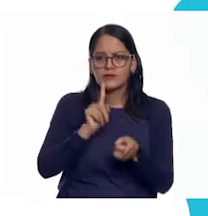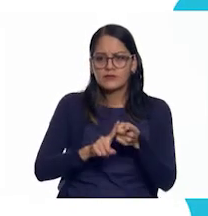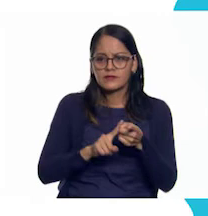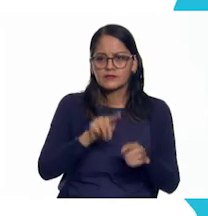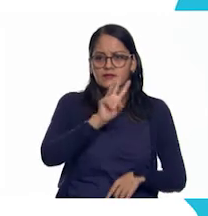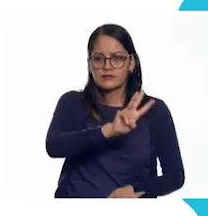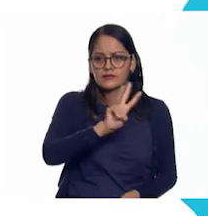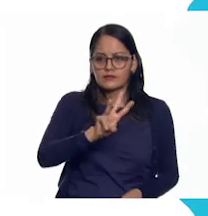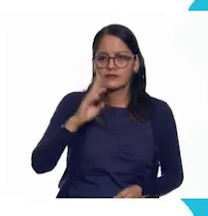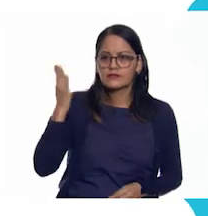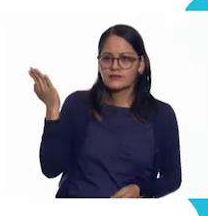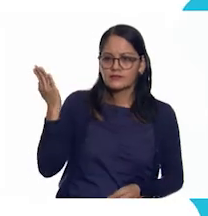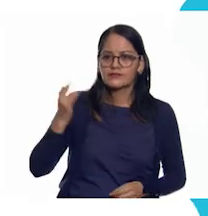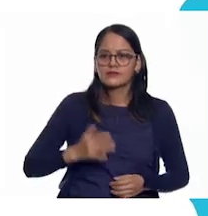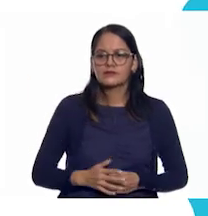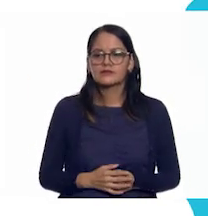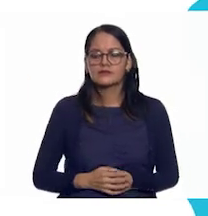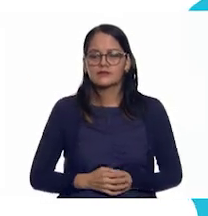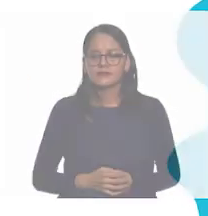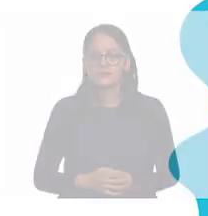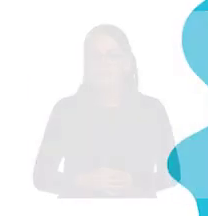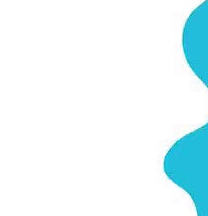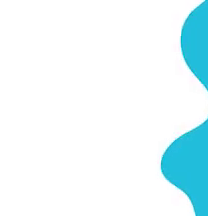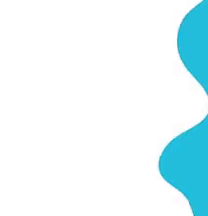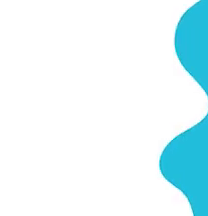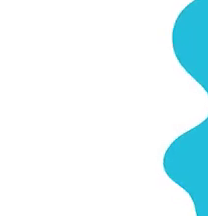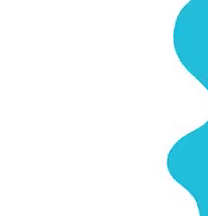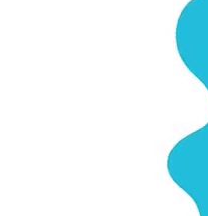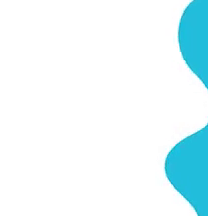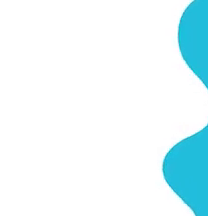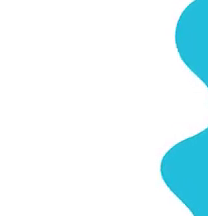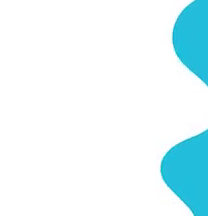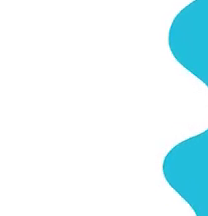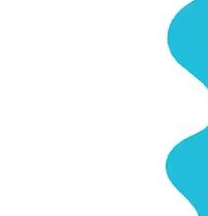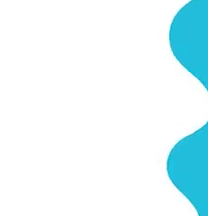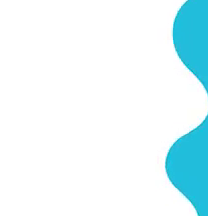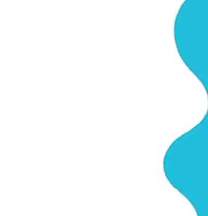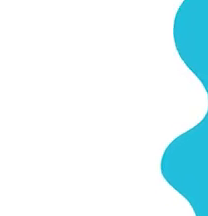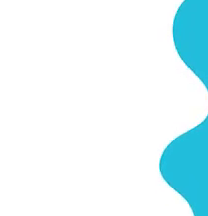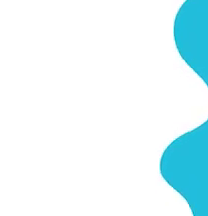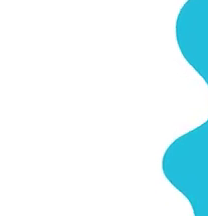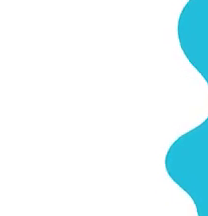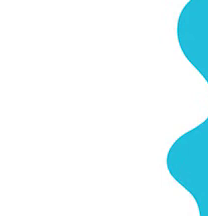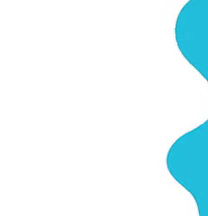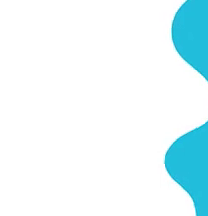en la siguiente liga: aprendeencasa.cep.gov.mx.